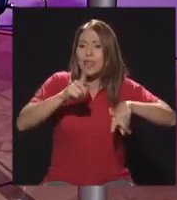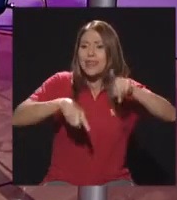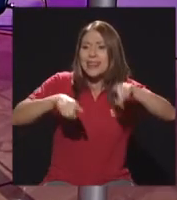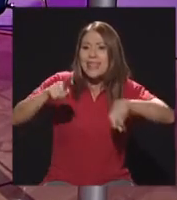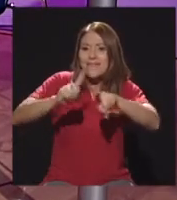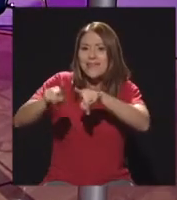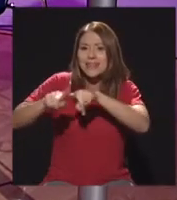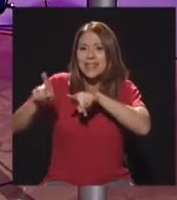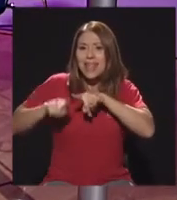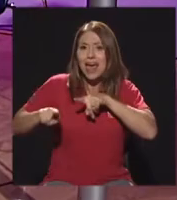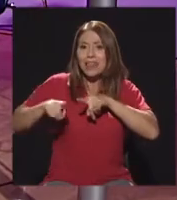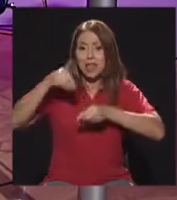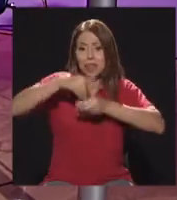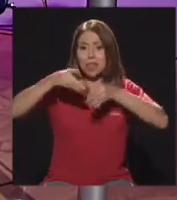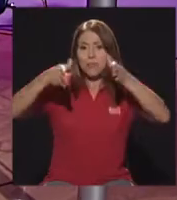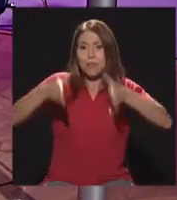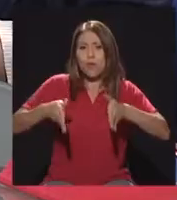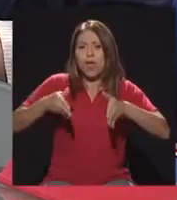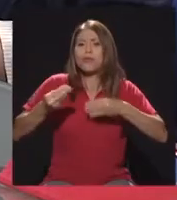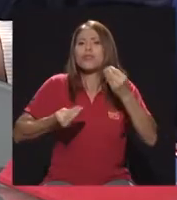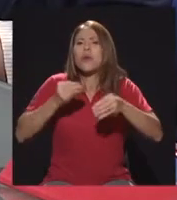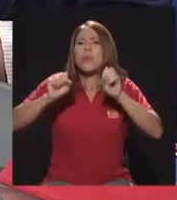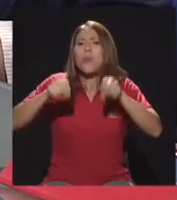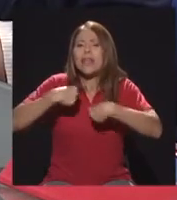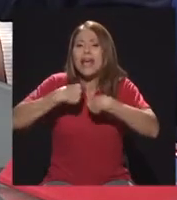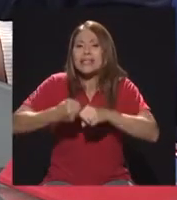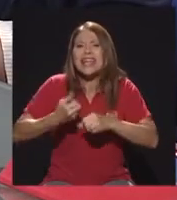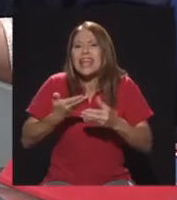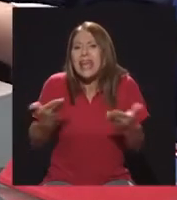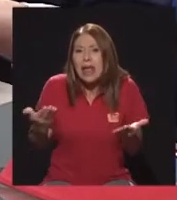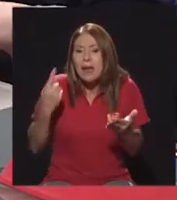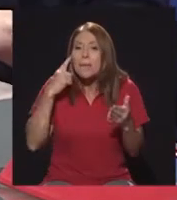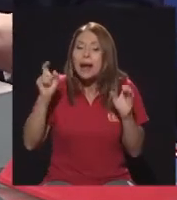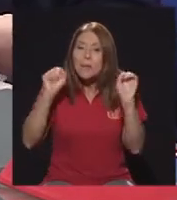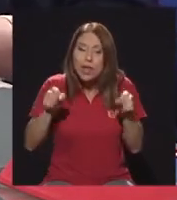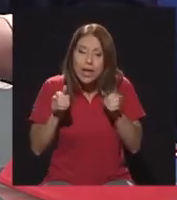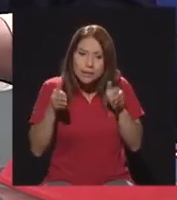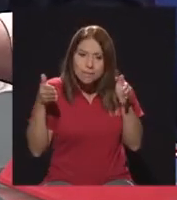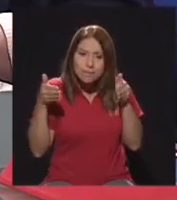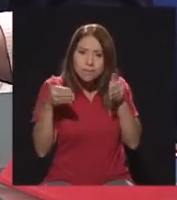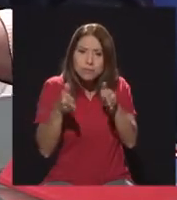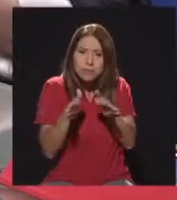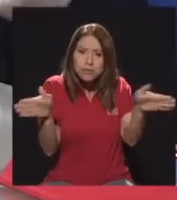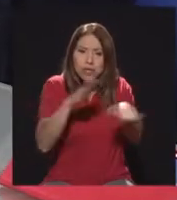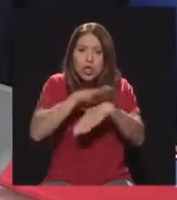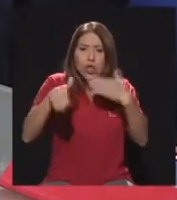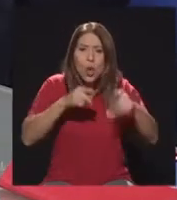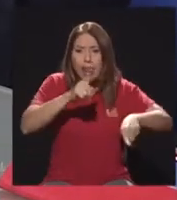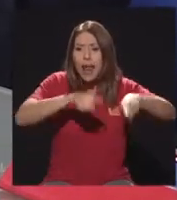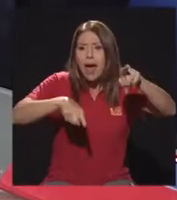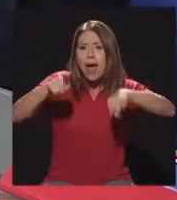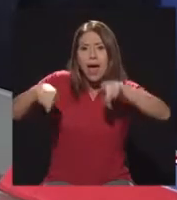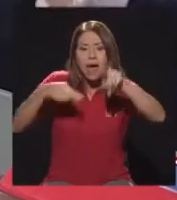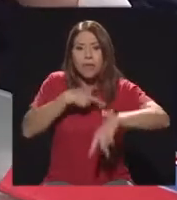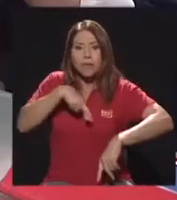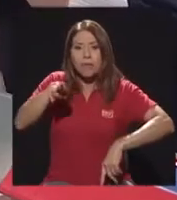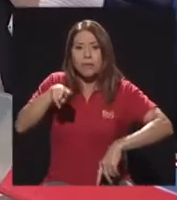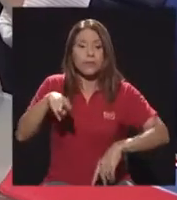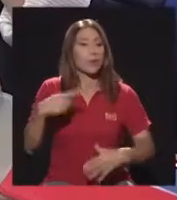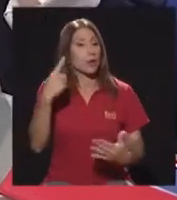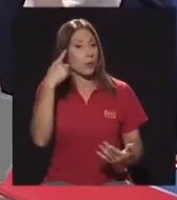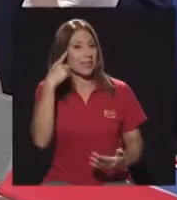poder realmente abarcar toda la diversidad de la población bueno pensando precisamente en